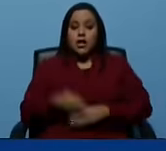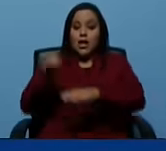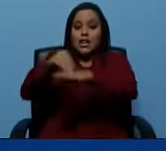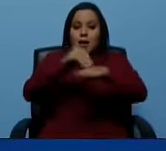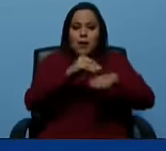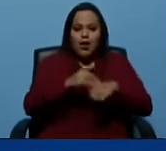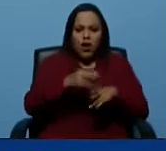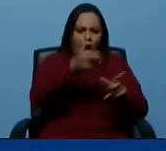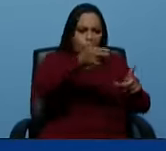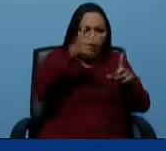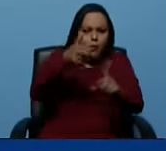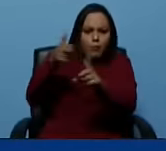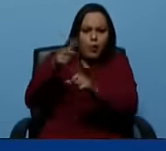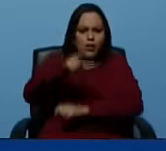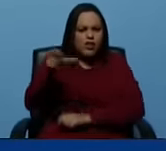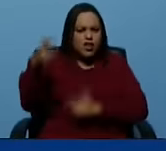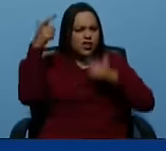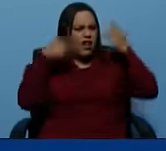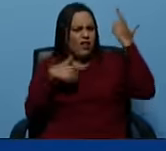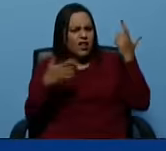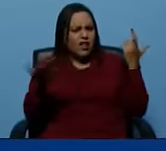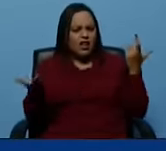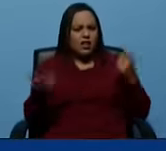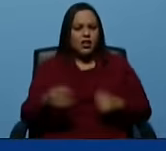chavistas, le digo,